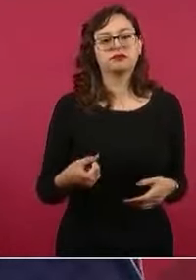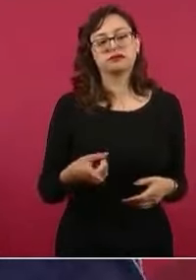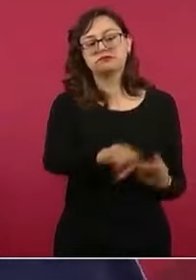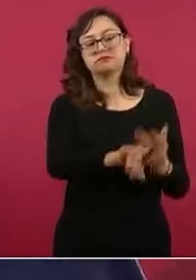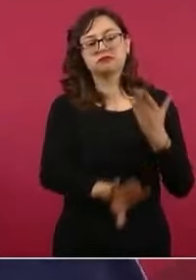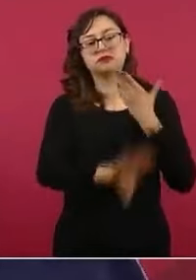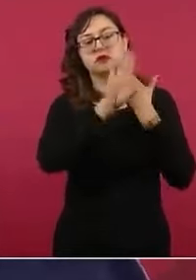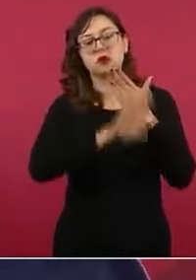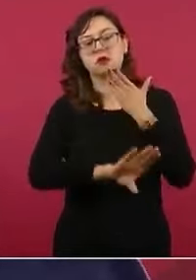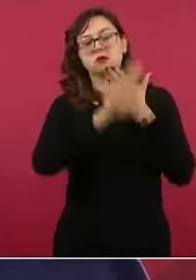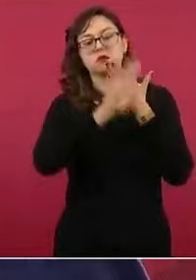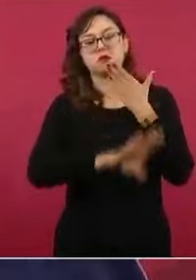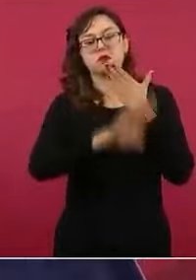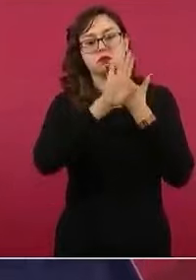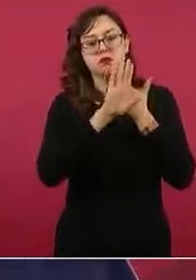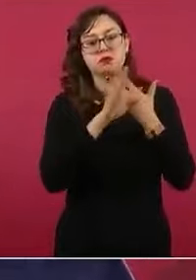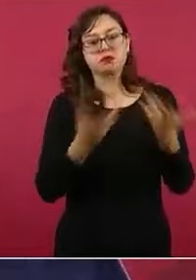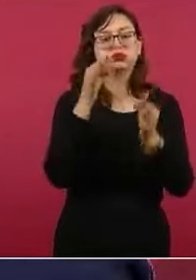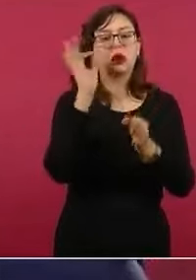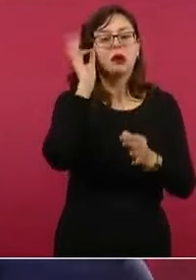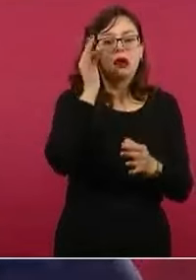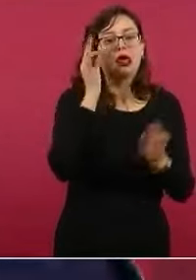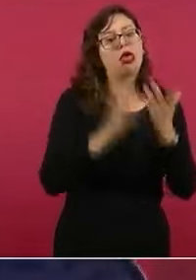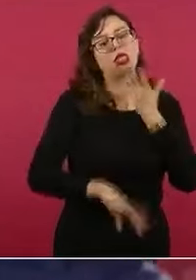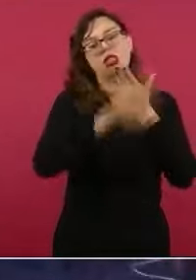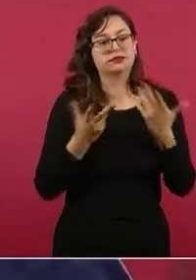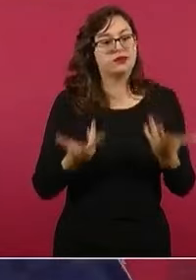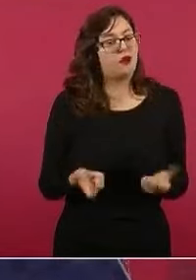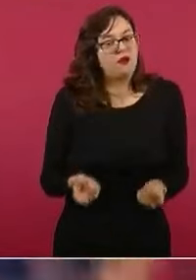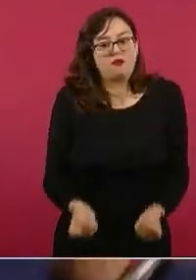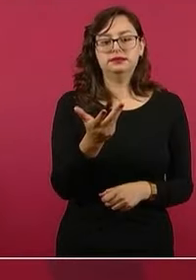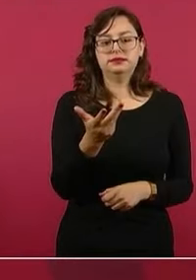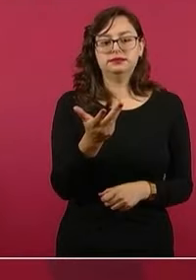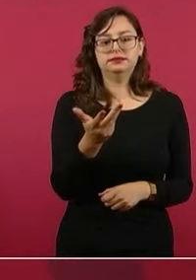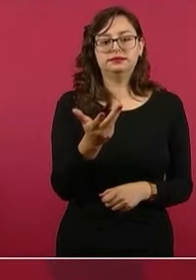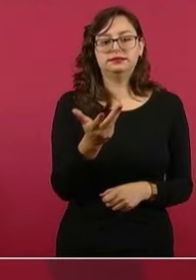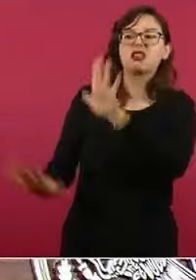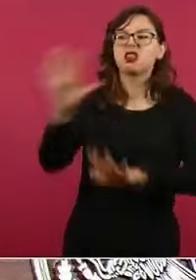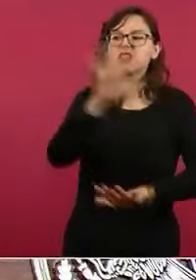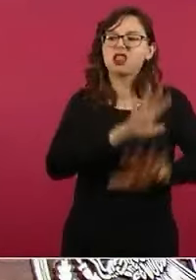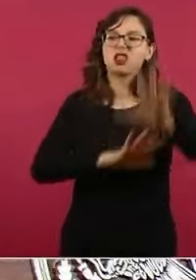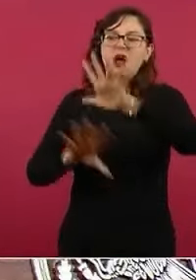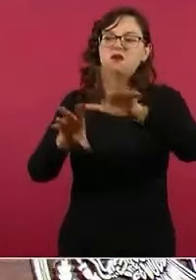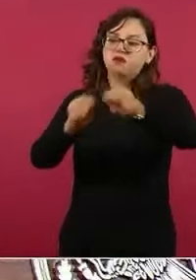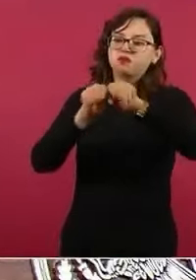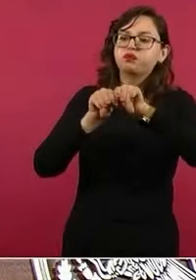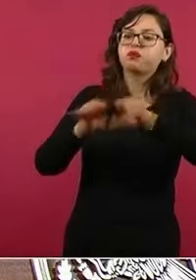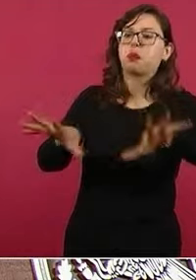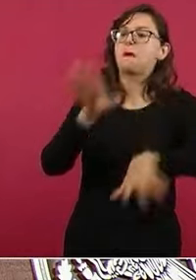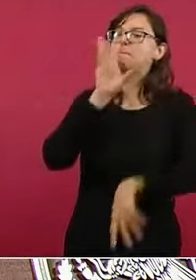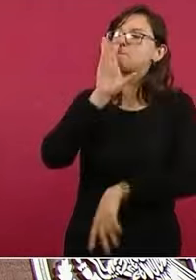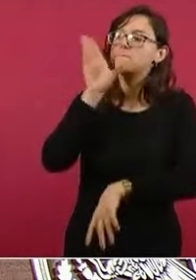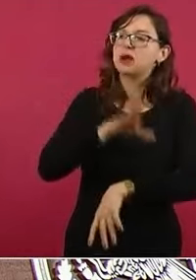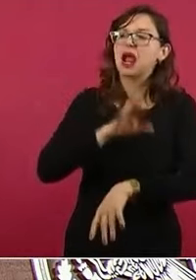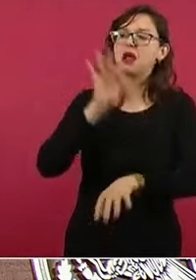sus voceros y achichincles, tratan de confundir, desinformar,